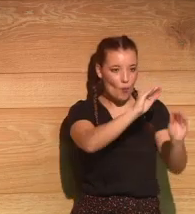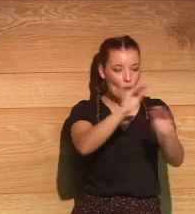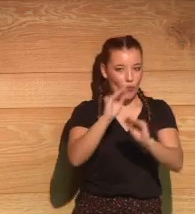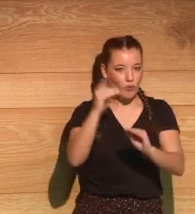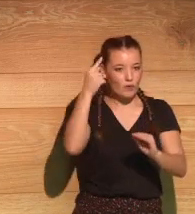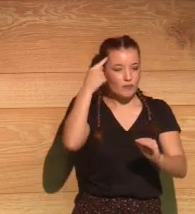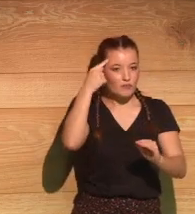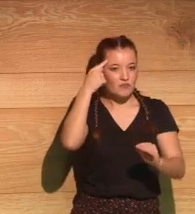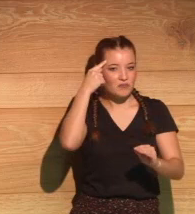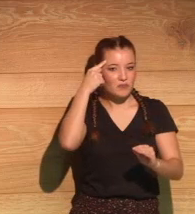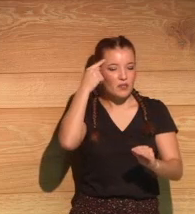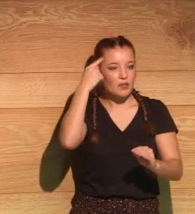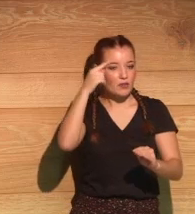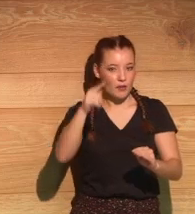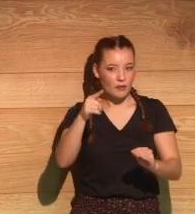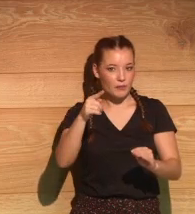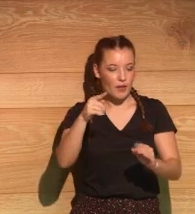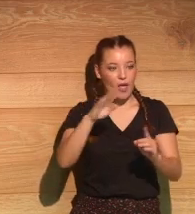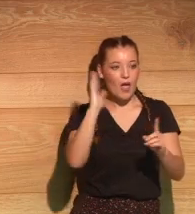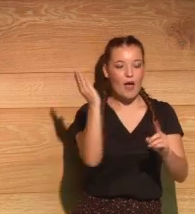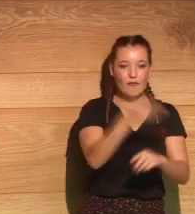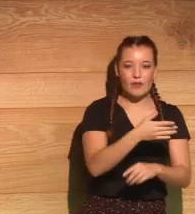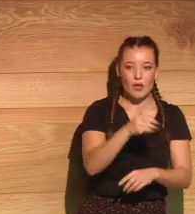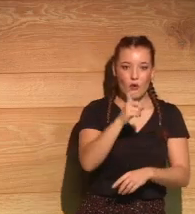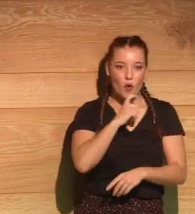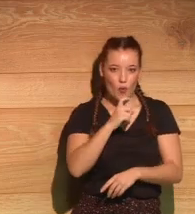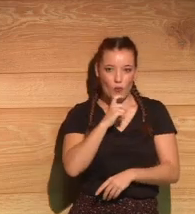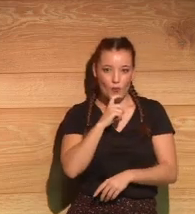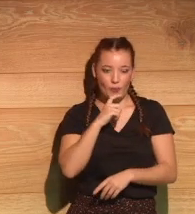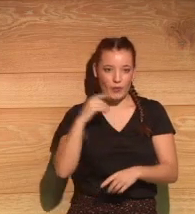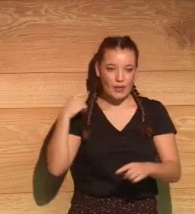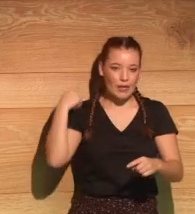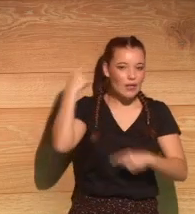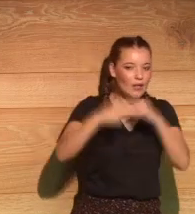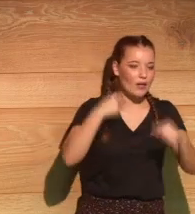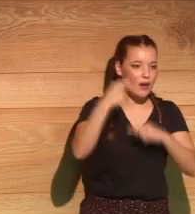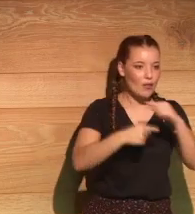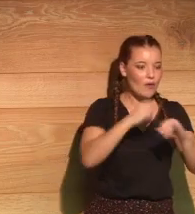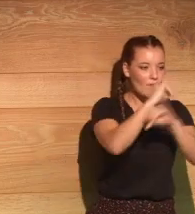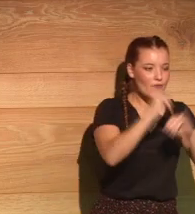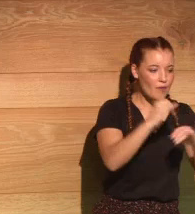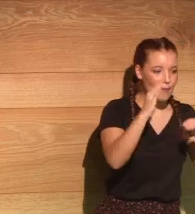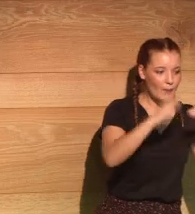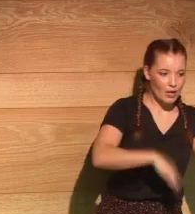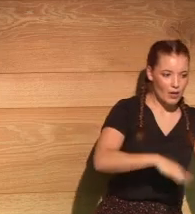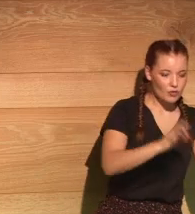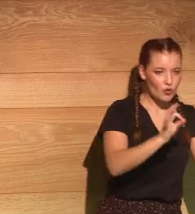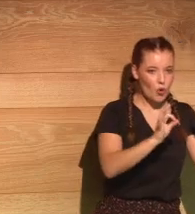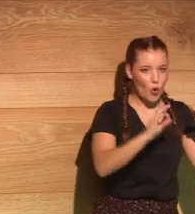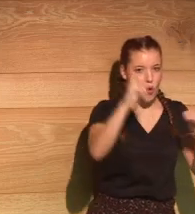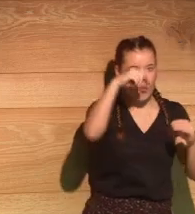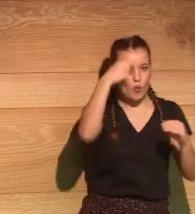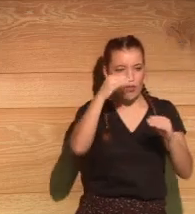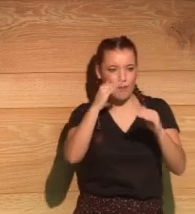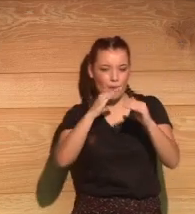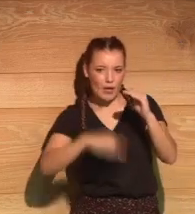el sentido de se están viendo generaciones más infelices e incultas